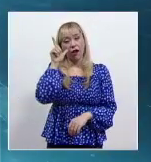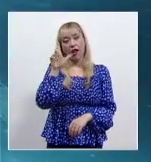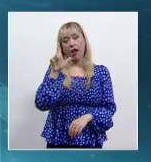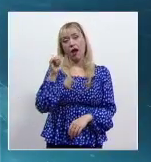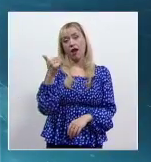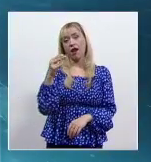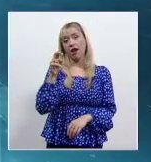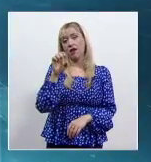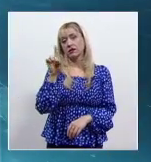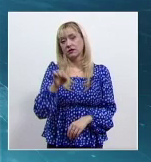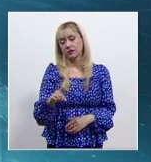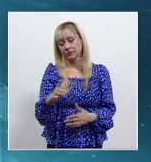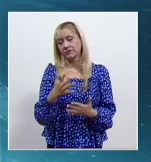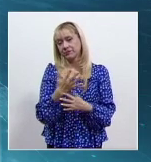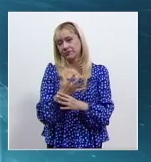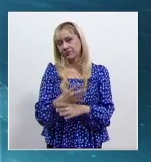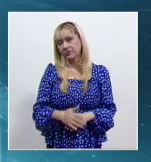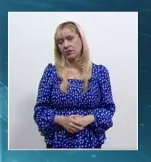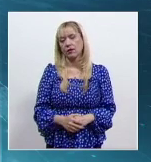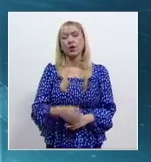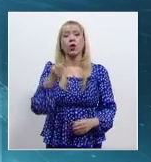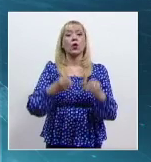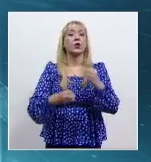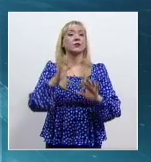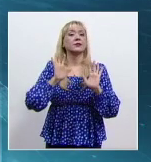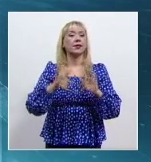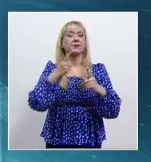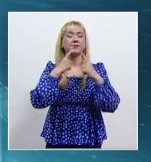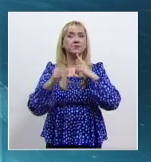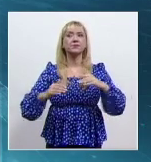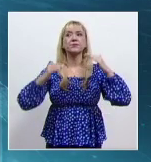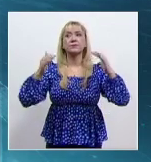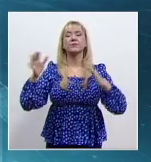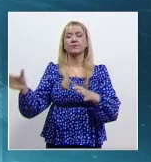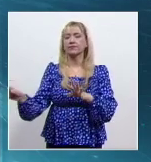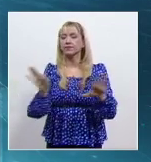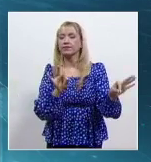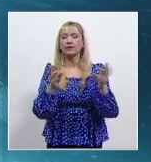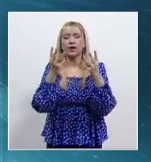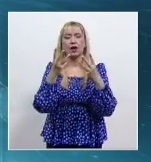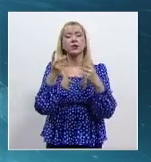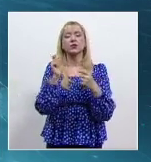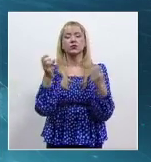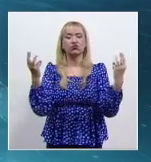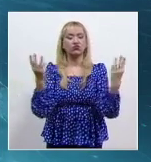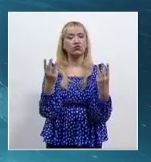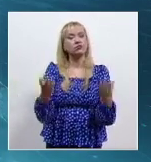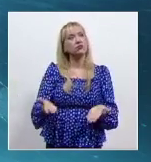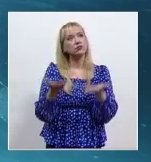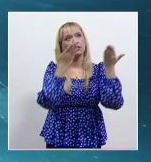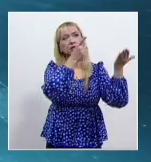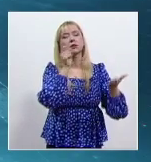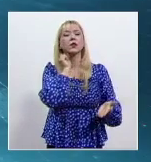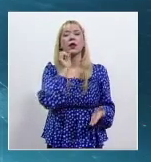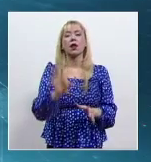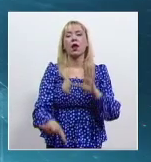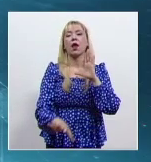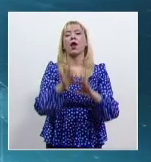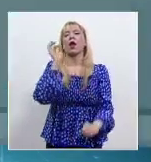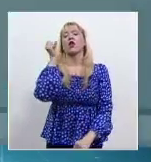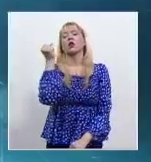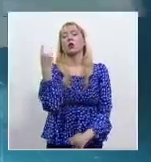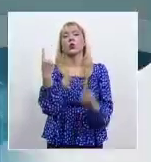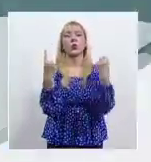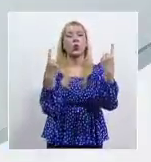La Suprema Corte definió las ternas que envió al Senado para designar a dos magistrados de la Sala Superior del Tribunal